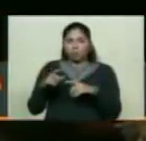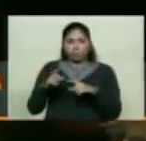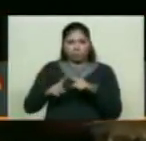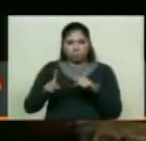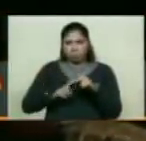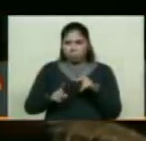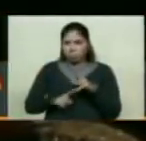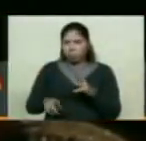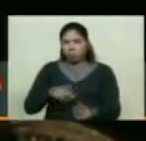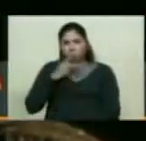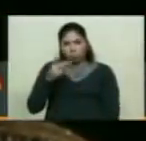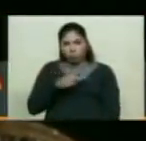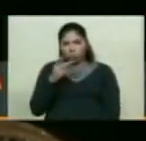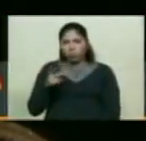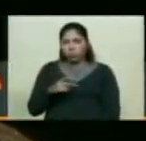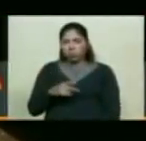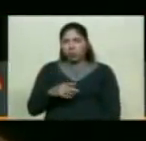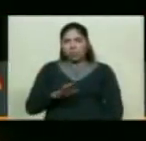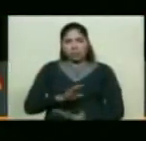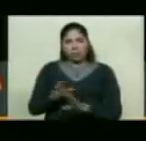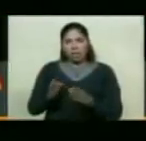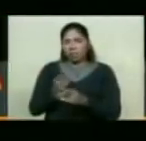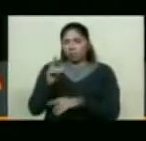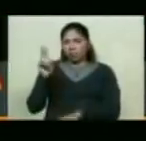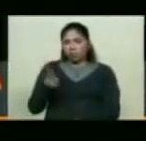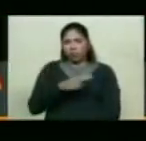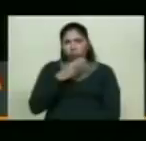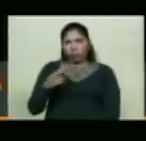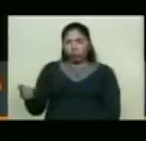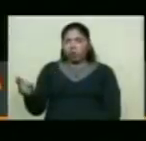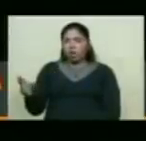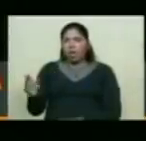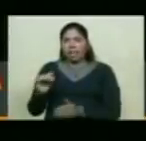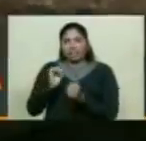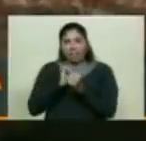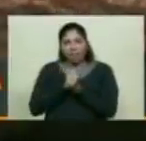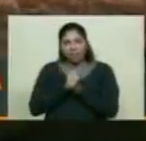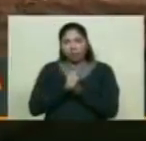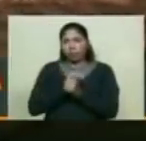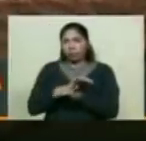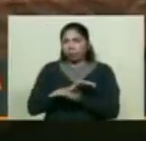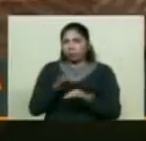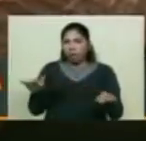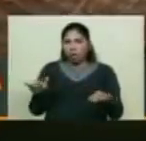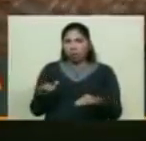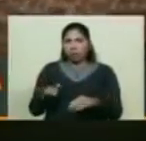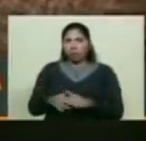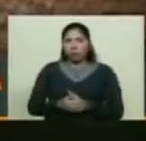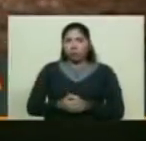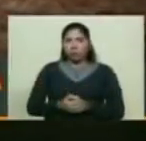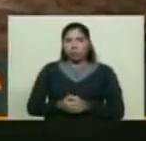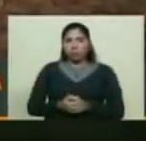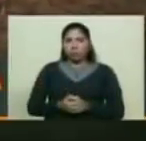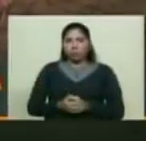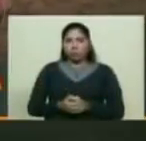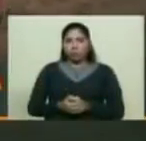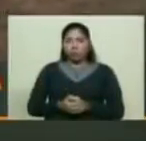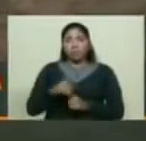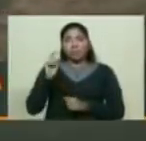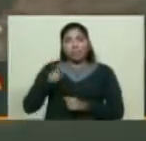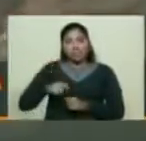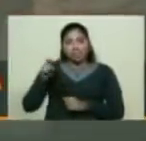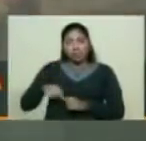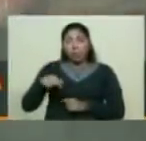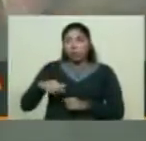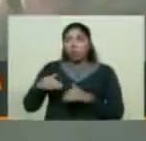proscripción de la esclavitud la abolición de la monarquía y de los privilegios necesitamos de la